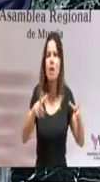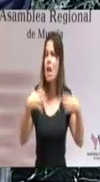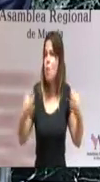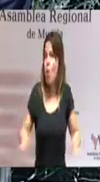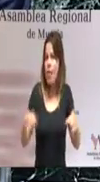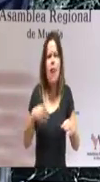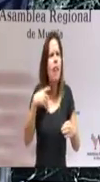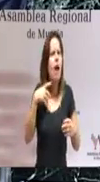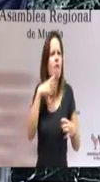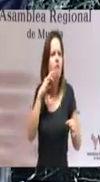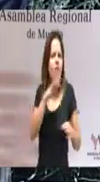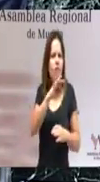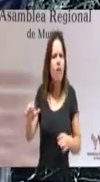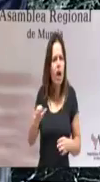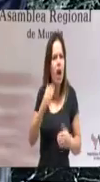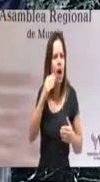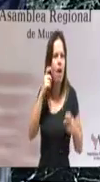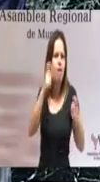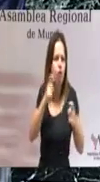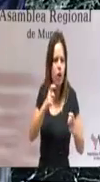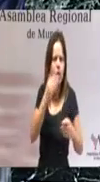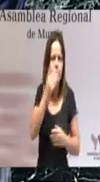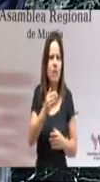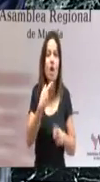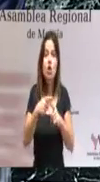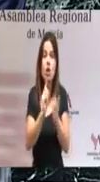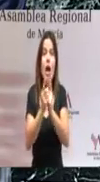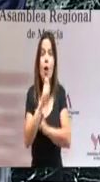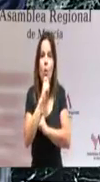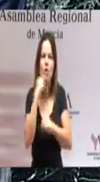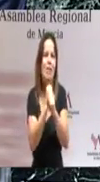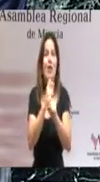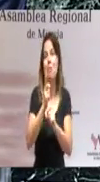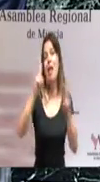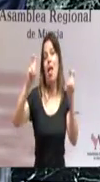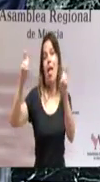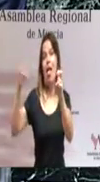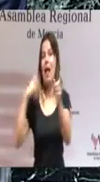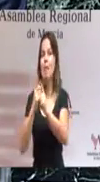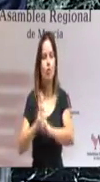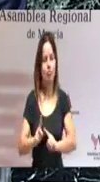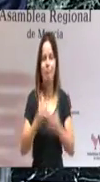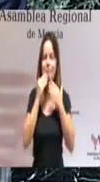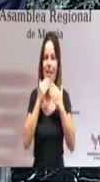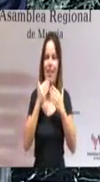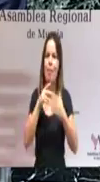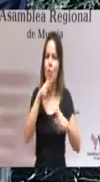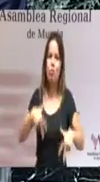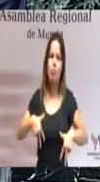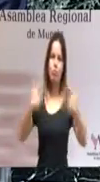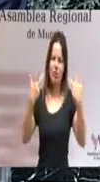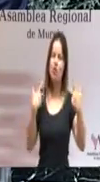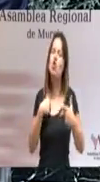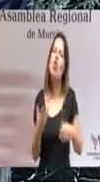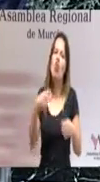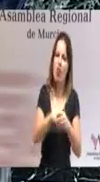que cree en el esfuerzo, en la honestidad y en que las cosas se cambian trabajando, no con titulares. Muchas gracias por permitirme ser uno de los